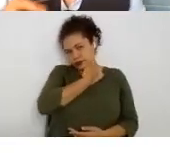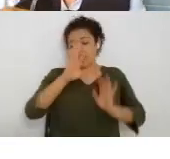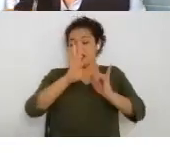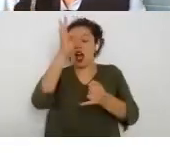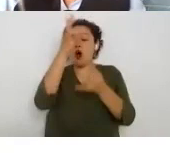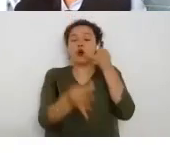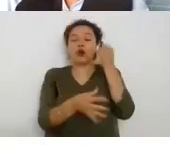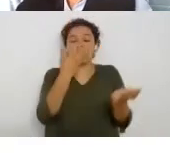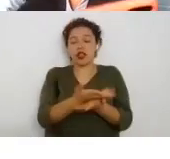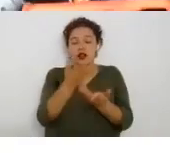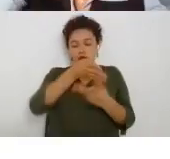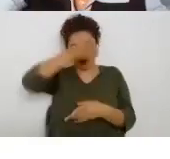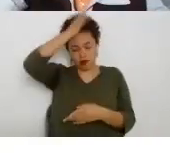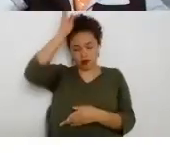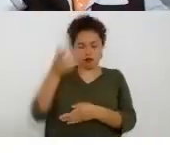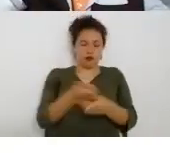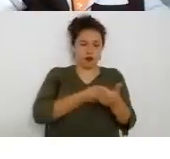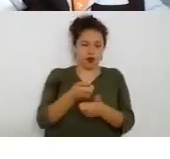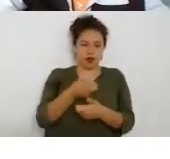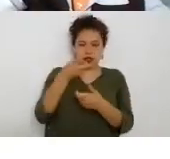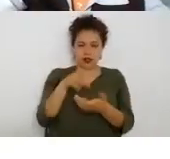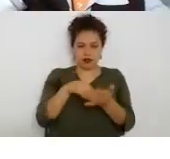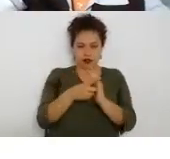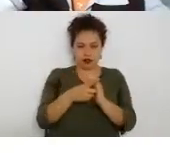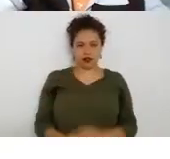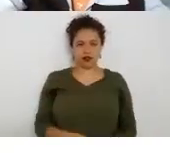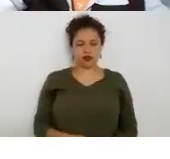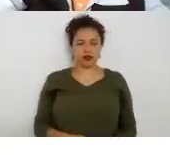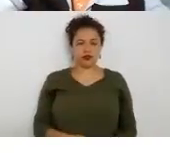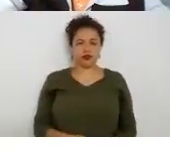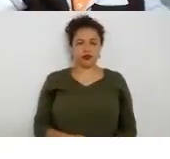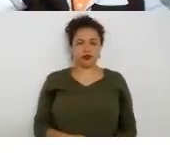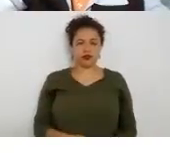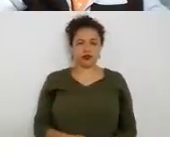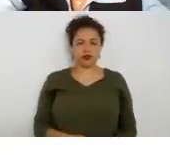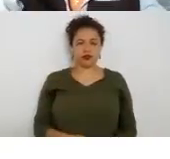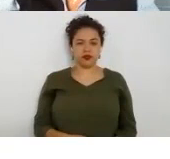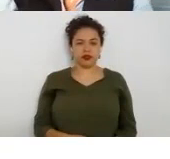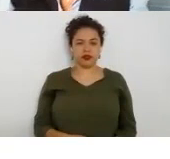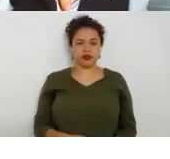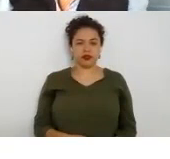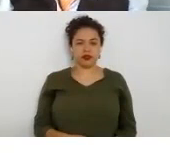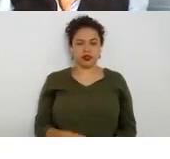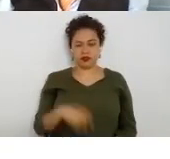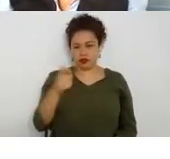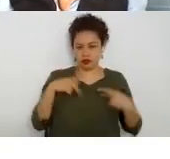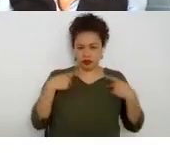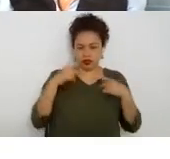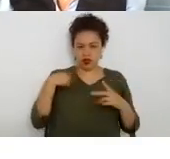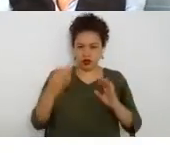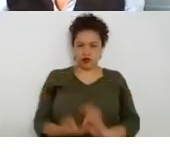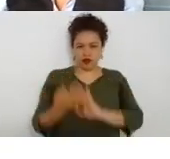se le conoce como método de bombero. ¿En qué consiste esto? Primero yo me voy a posicionar de frente a la víctima. ¿De